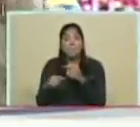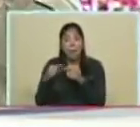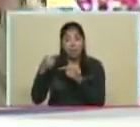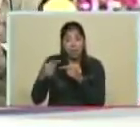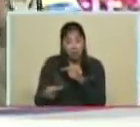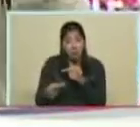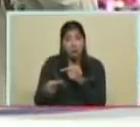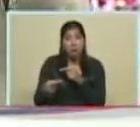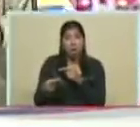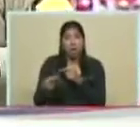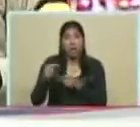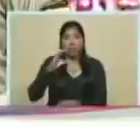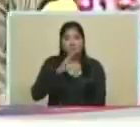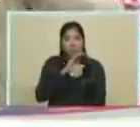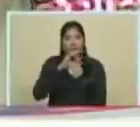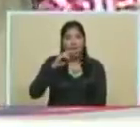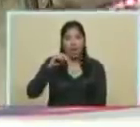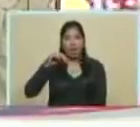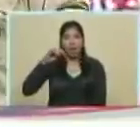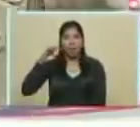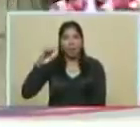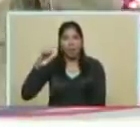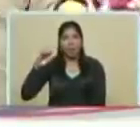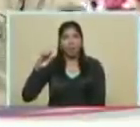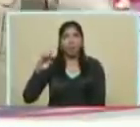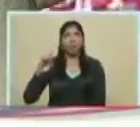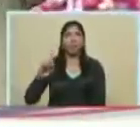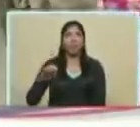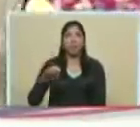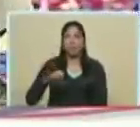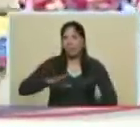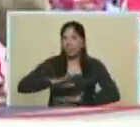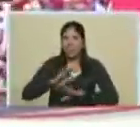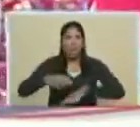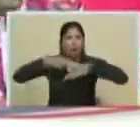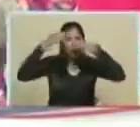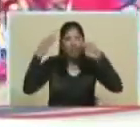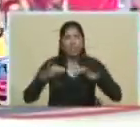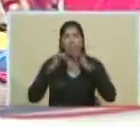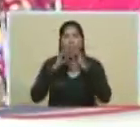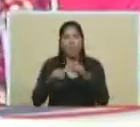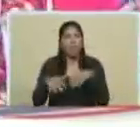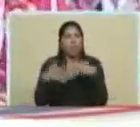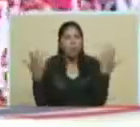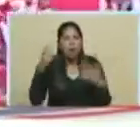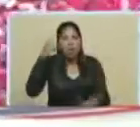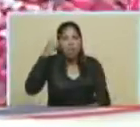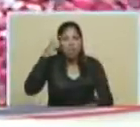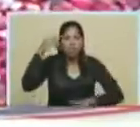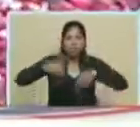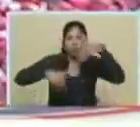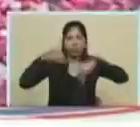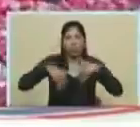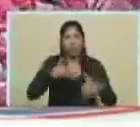Consejo Nacional Electoral va a fijar la fecha de las elecciones presidenciales.